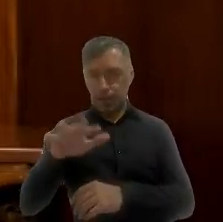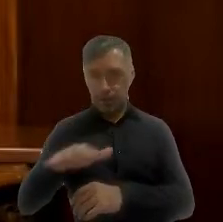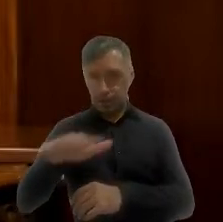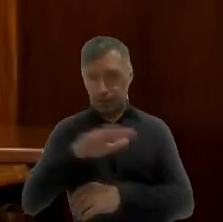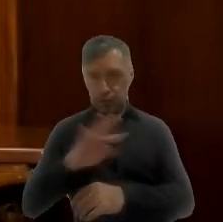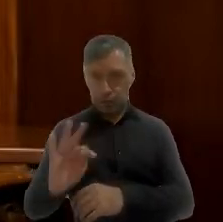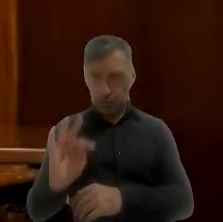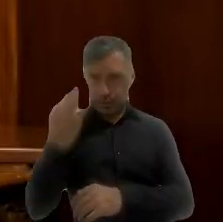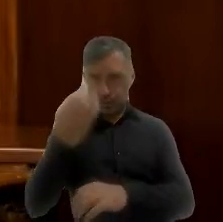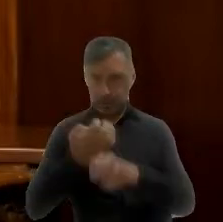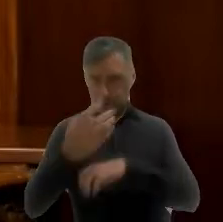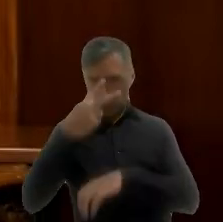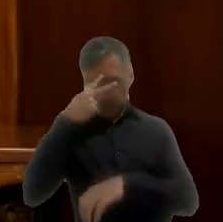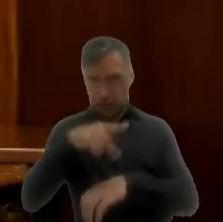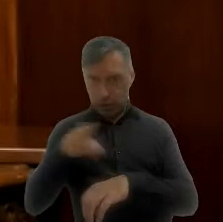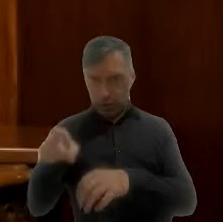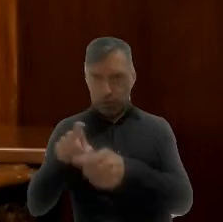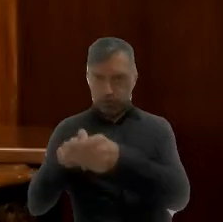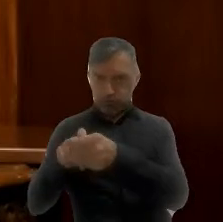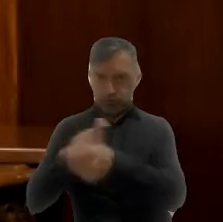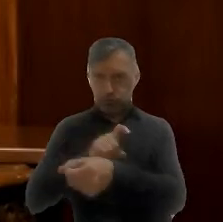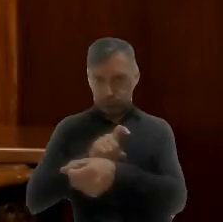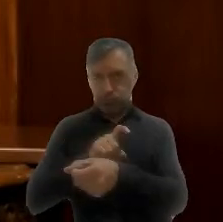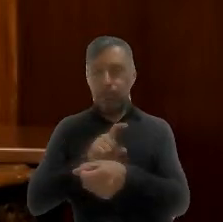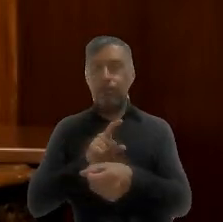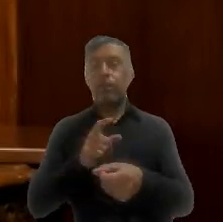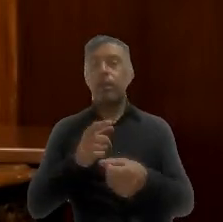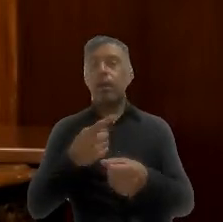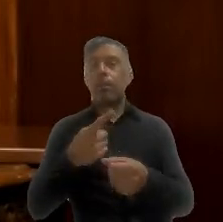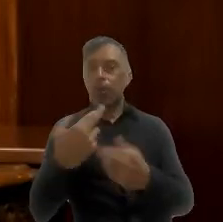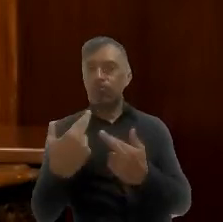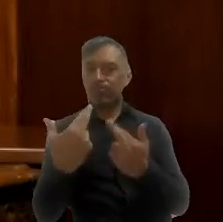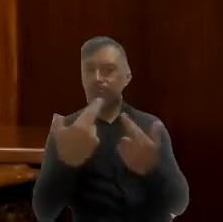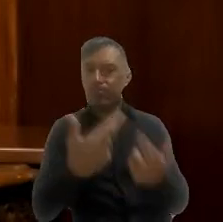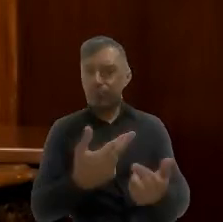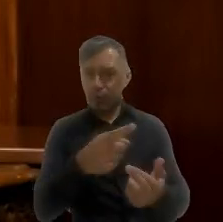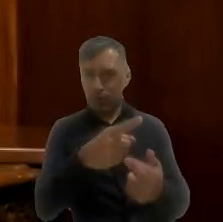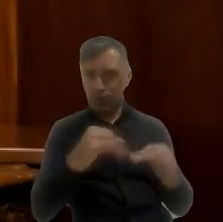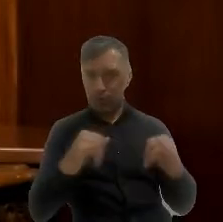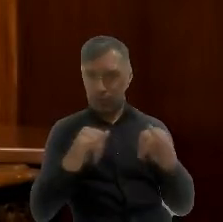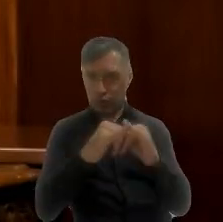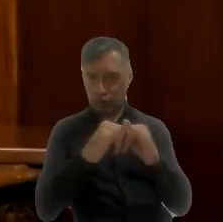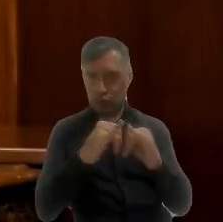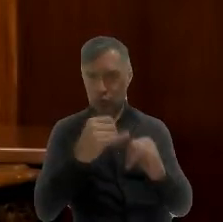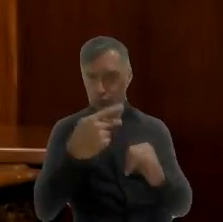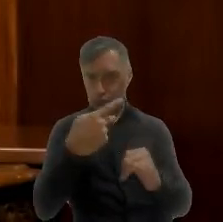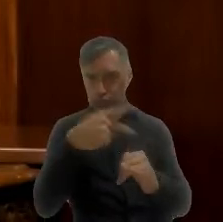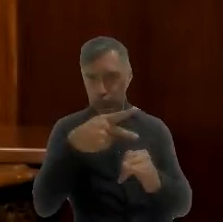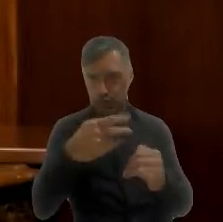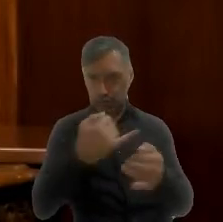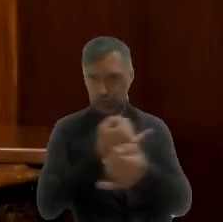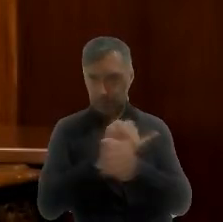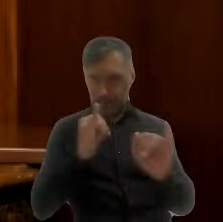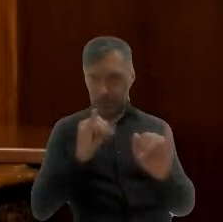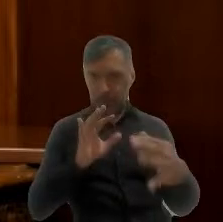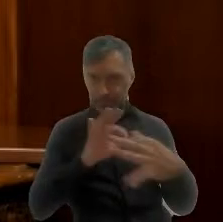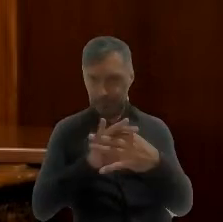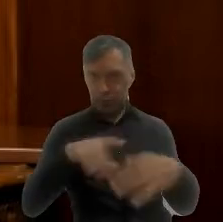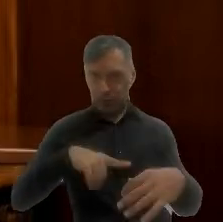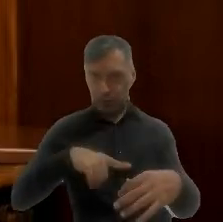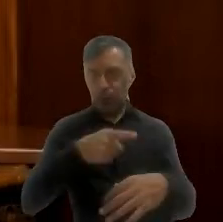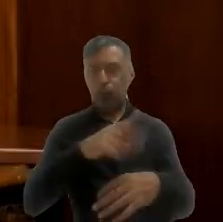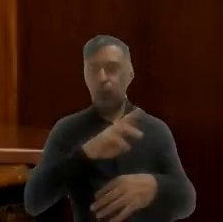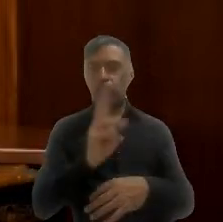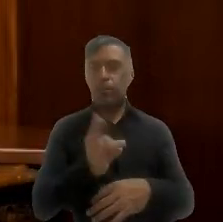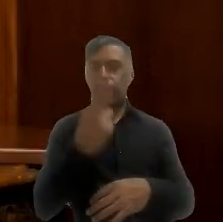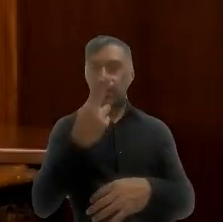que sean donados a favor del organismo público descentralizado de carácter estatal, denominado Universidad